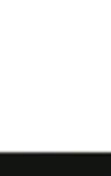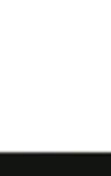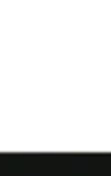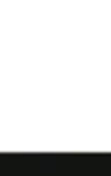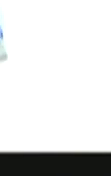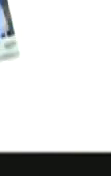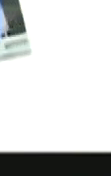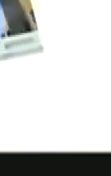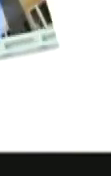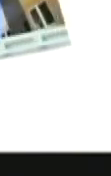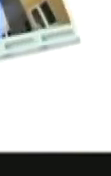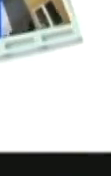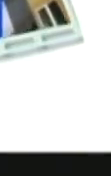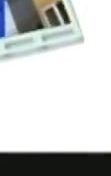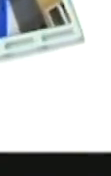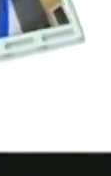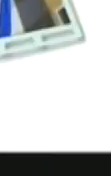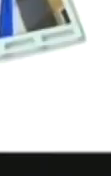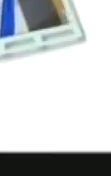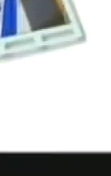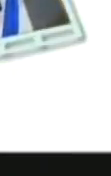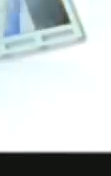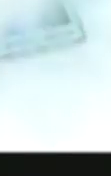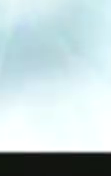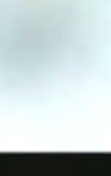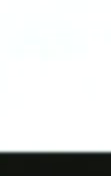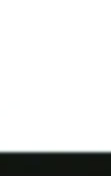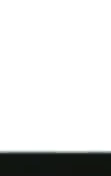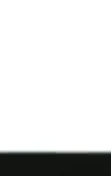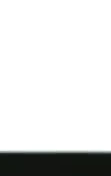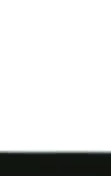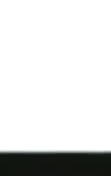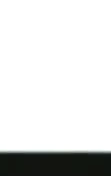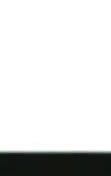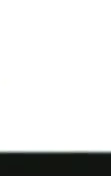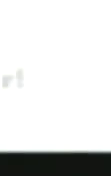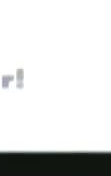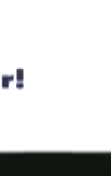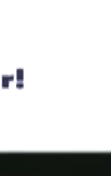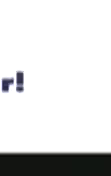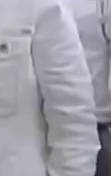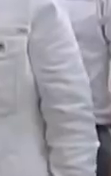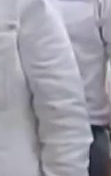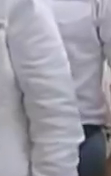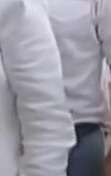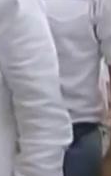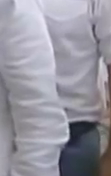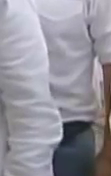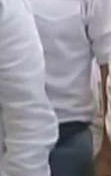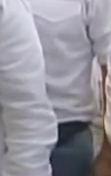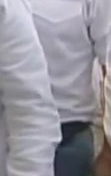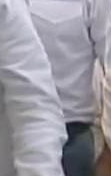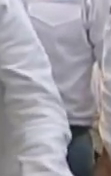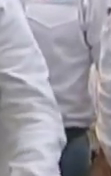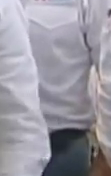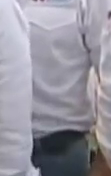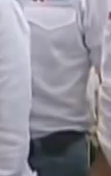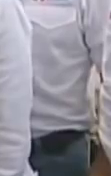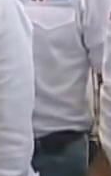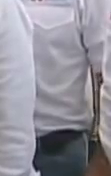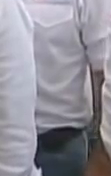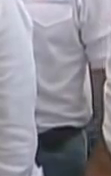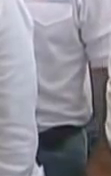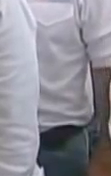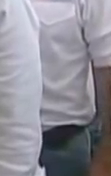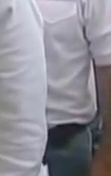mantiene firme al andar por los caminos, campos y fronteras, dándole a su pueblo uno. Bueno, aquí estamos con la